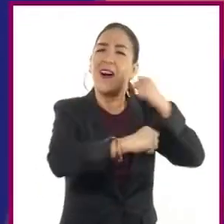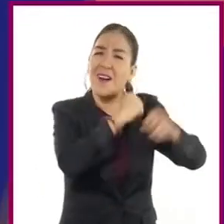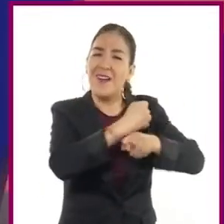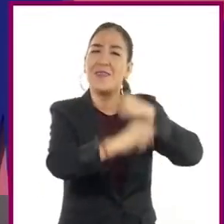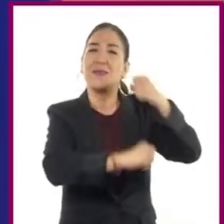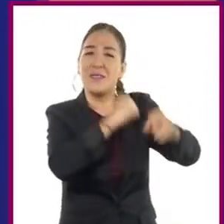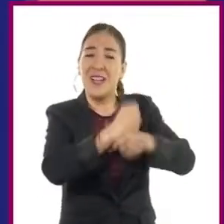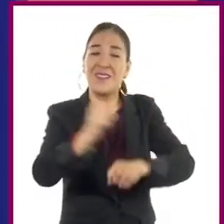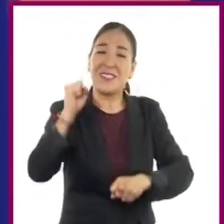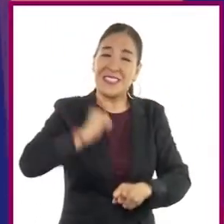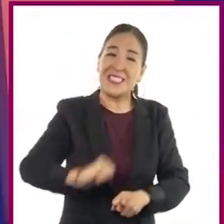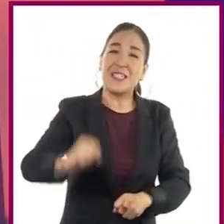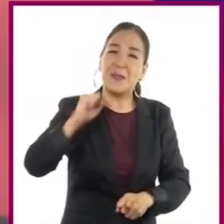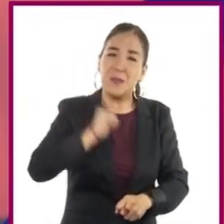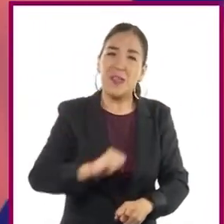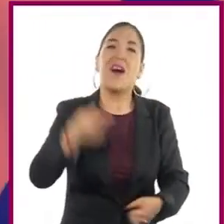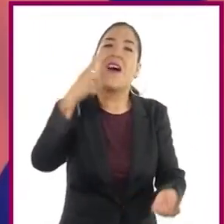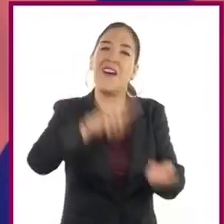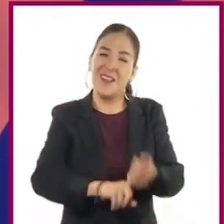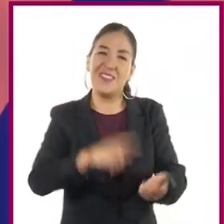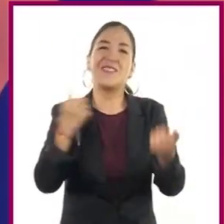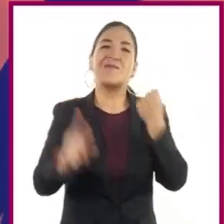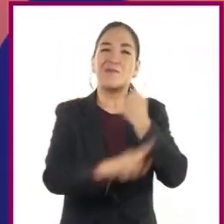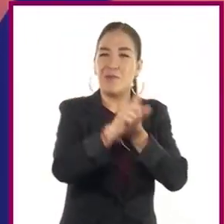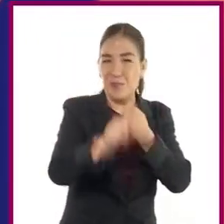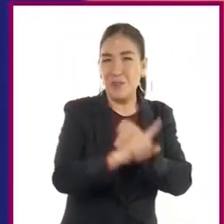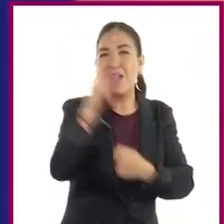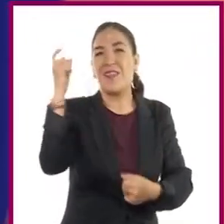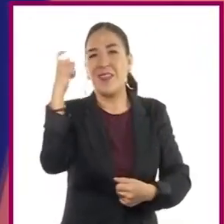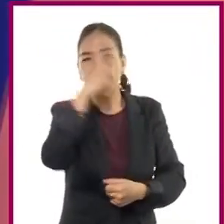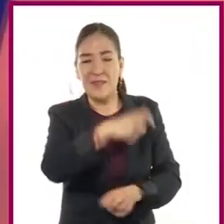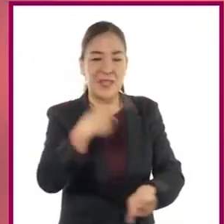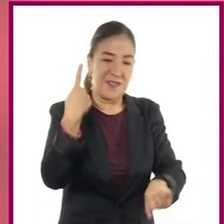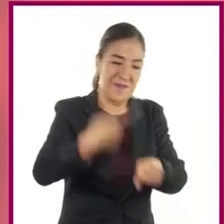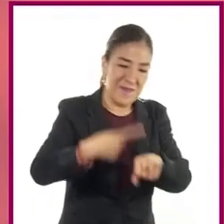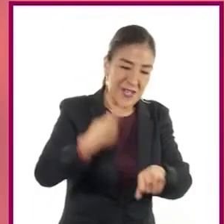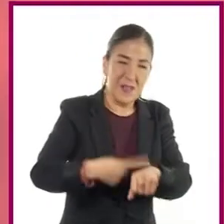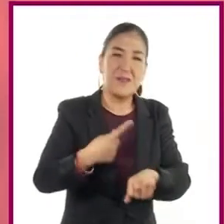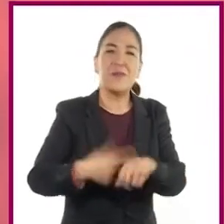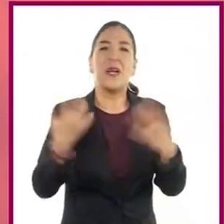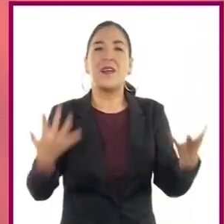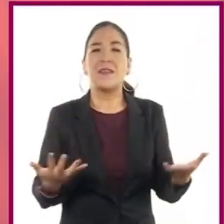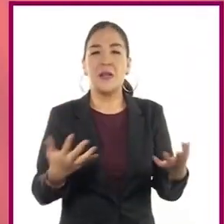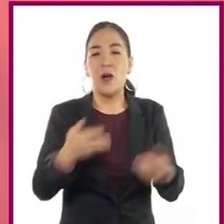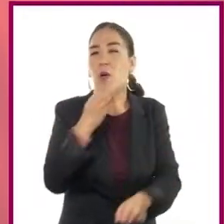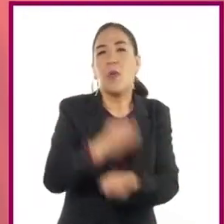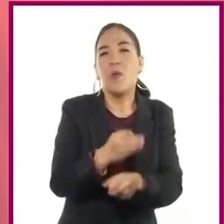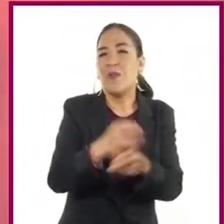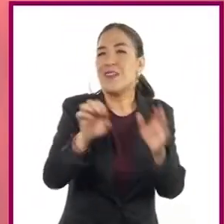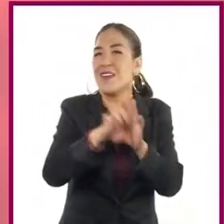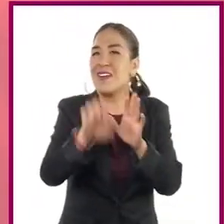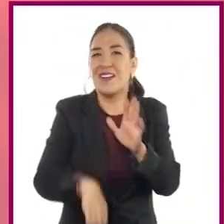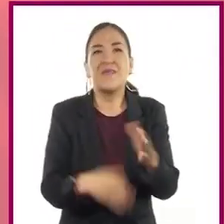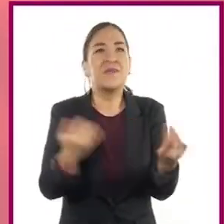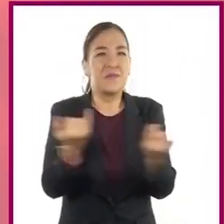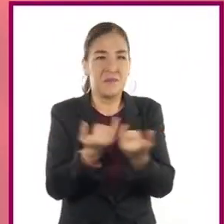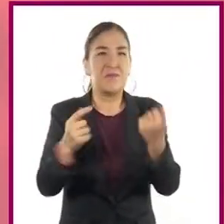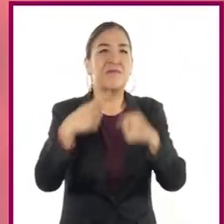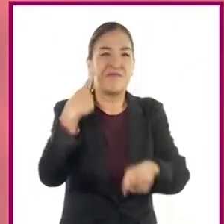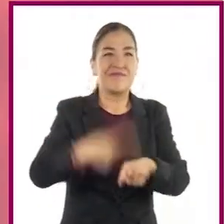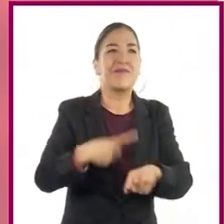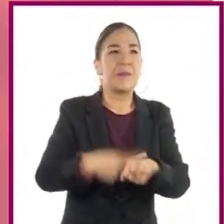han existido situaciones difíciles, como de enfermedad, como las que estamos viviendo.